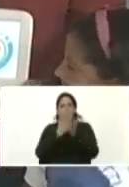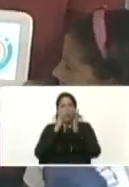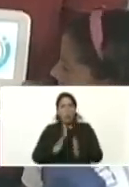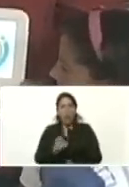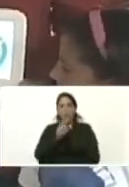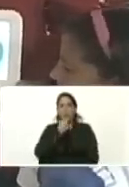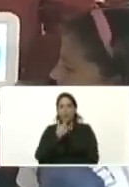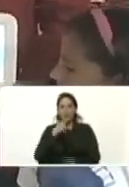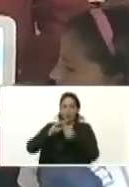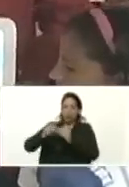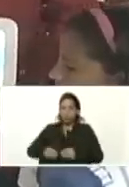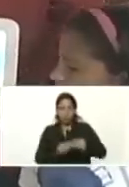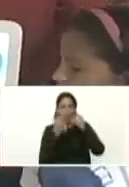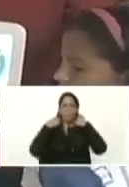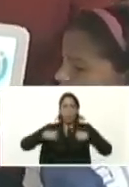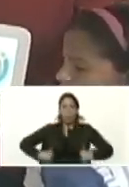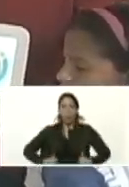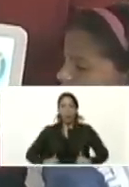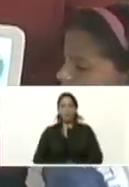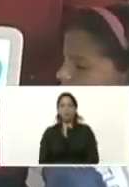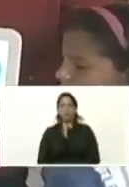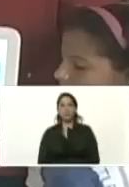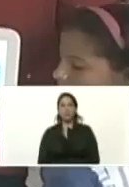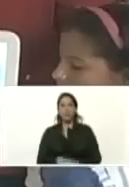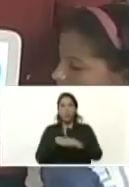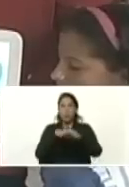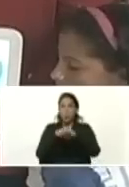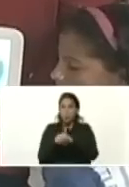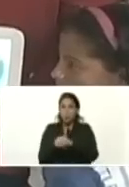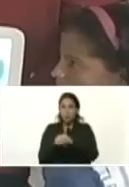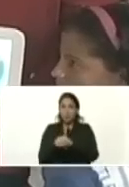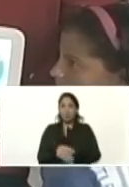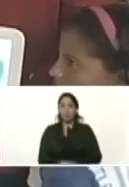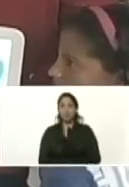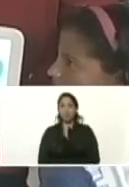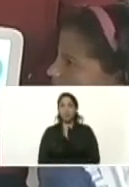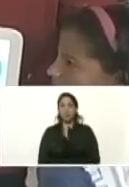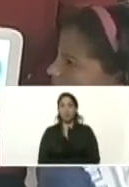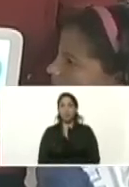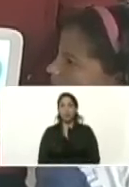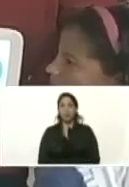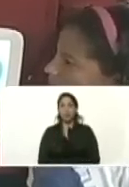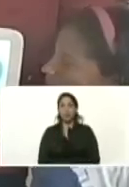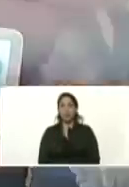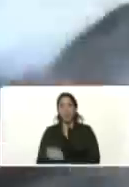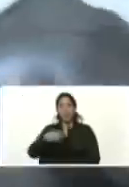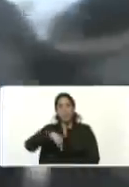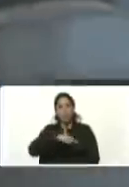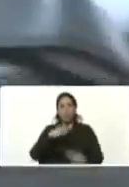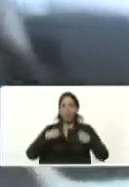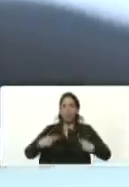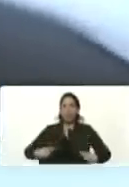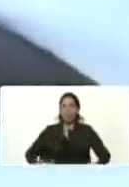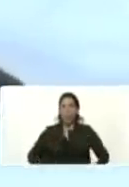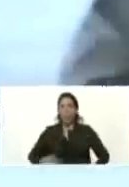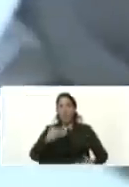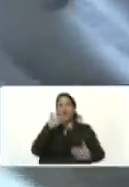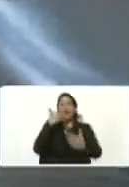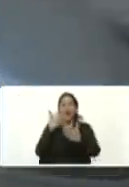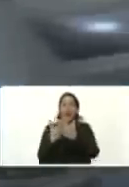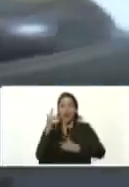muy bonita por los morrales por los zapatos y por por nuestro uniforme muchas